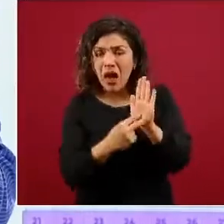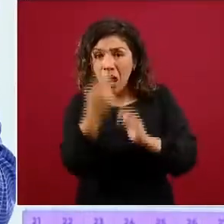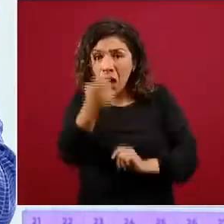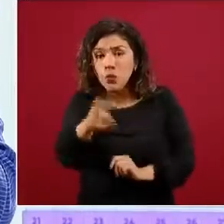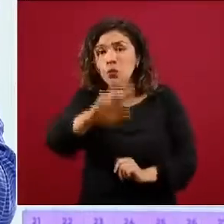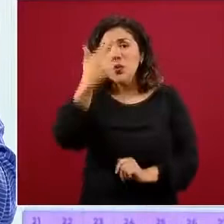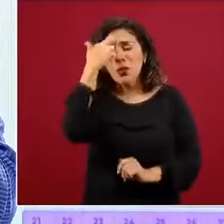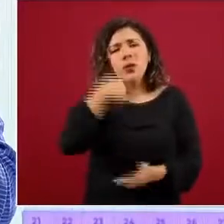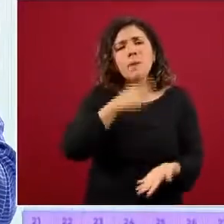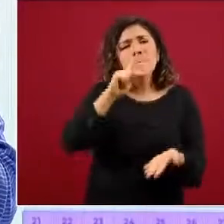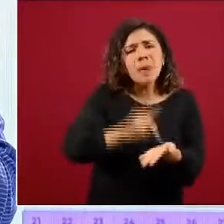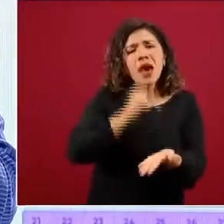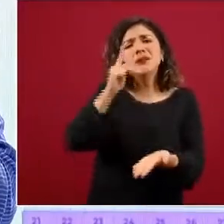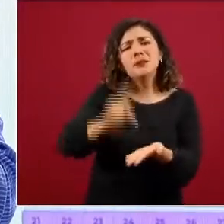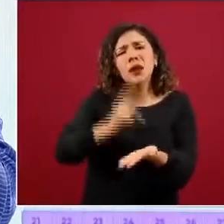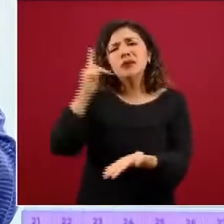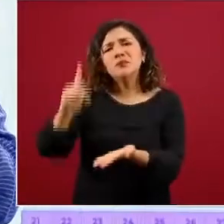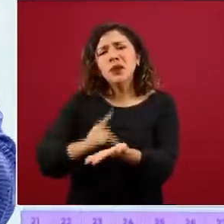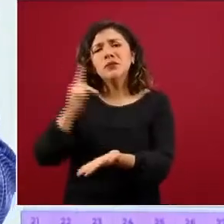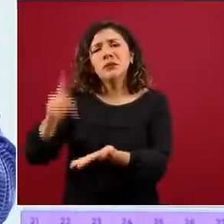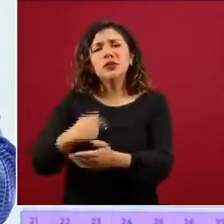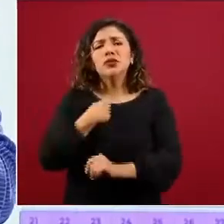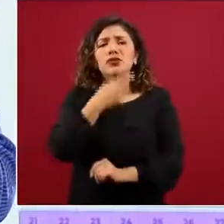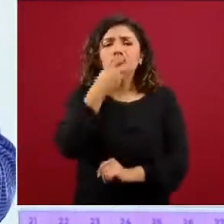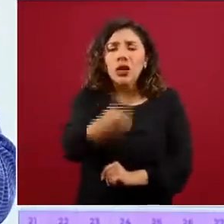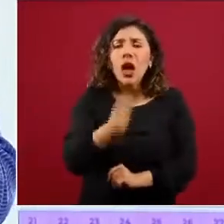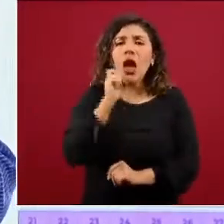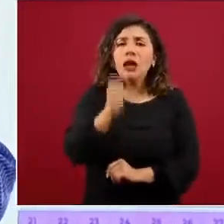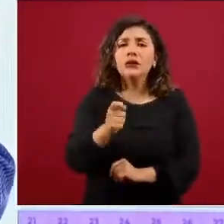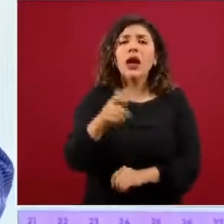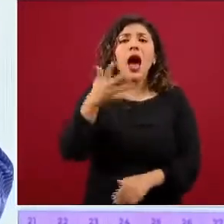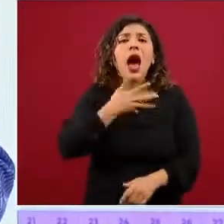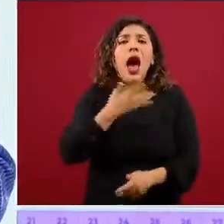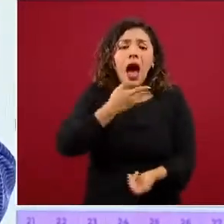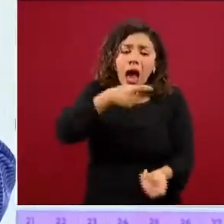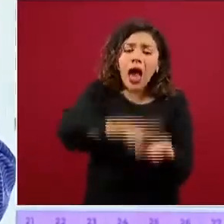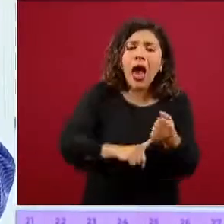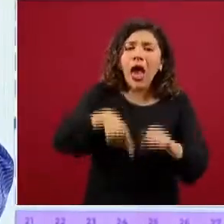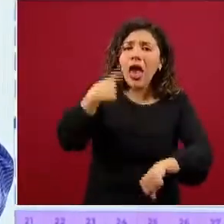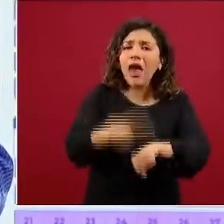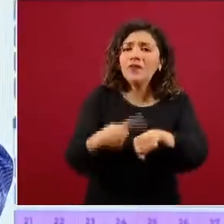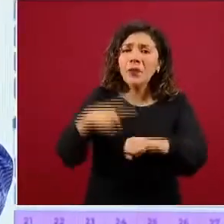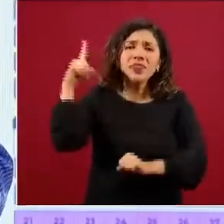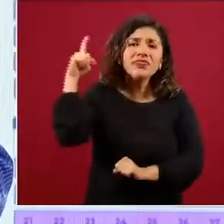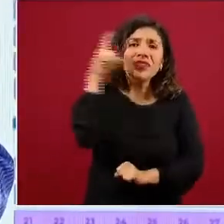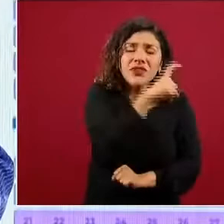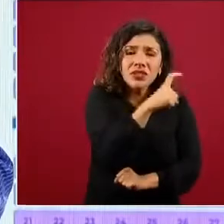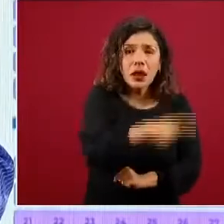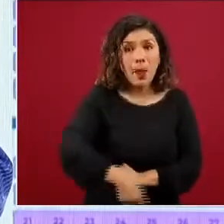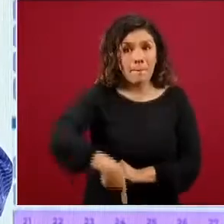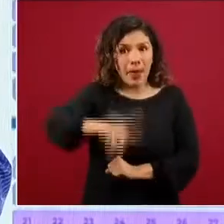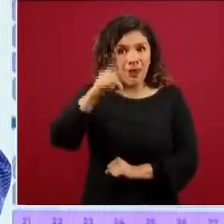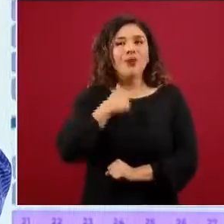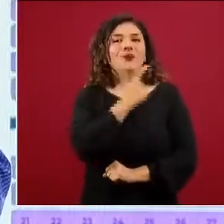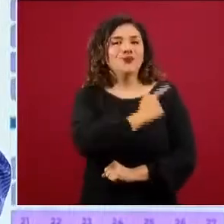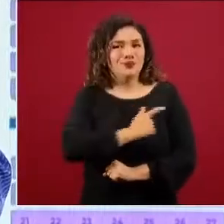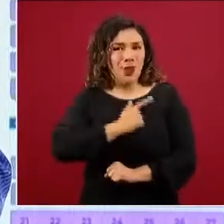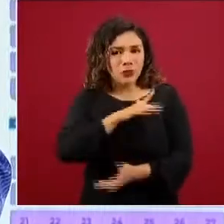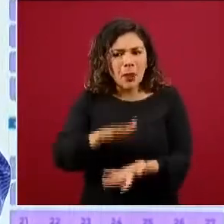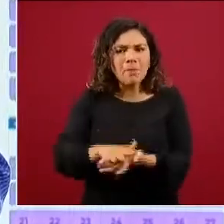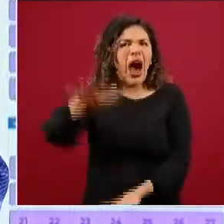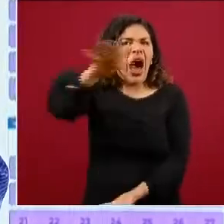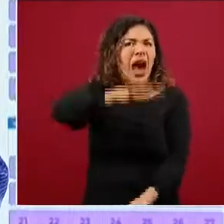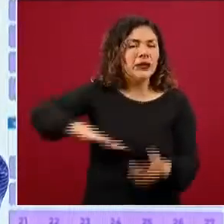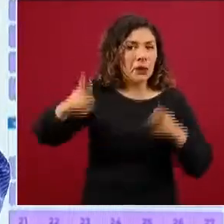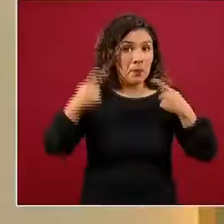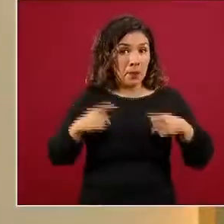recordará que una y otra vez hablamos de esta complejidad. Lo que nos da mucho gusto es que la gran mayoría de las